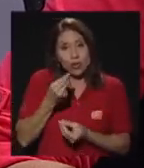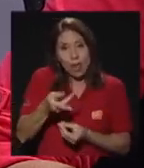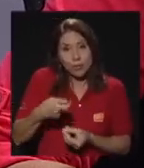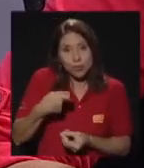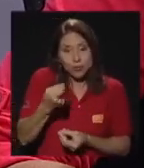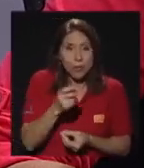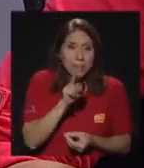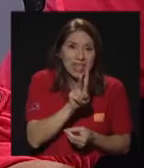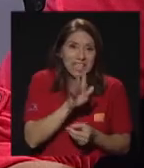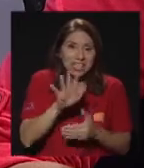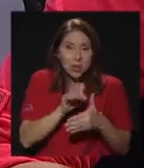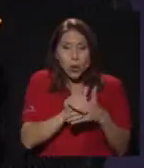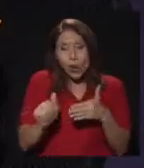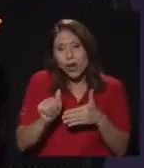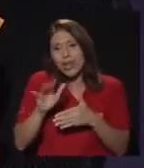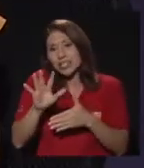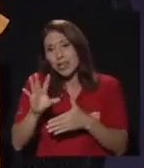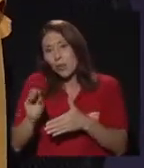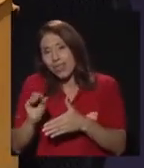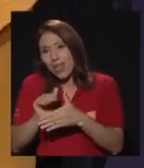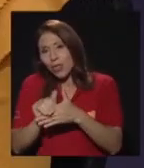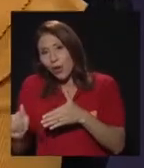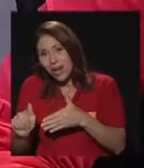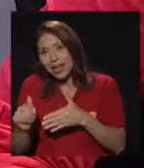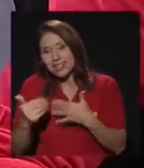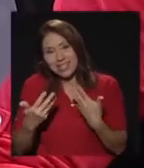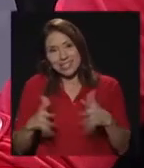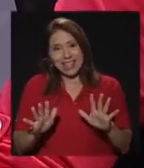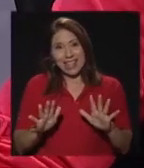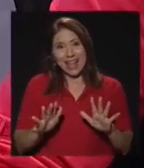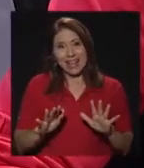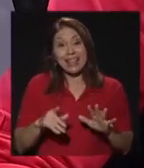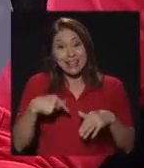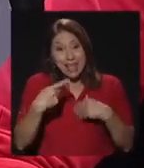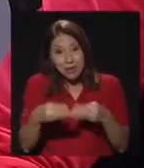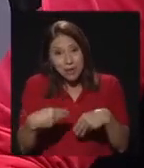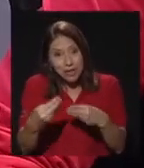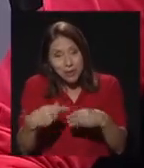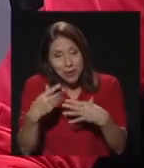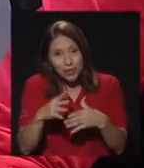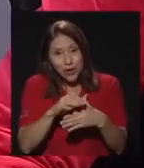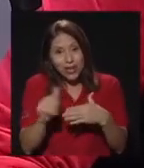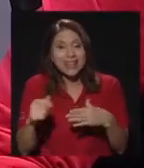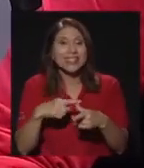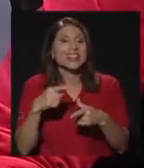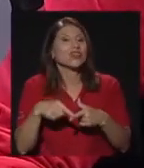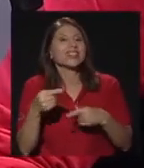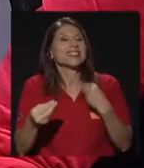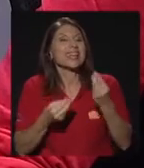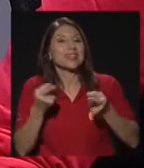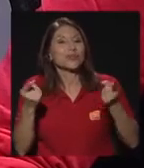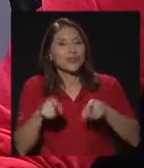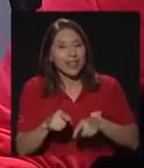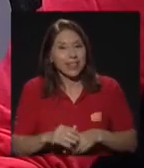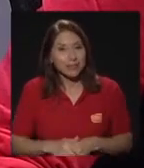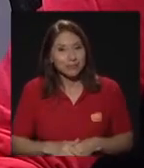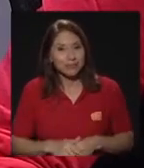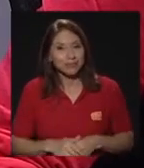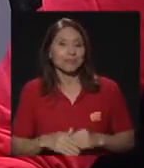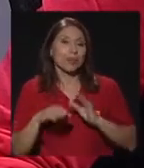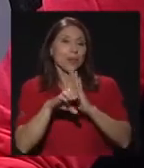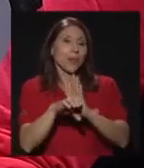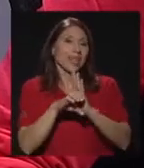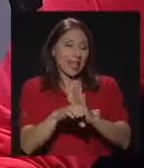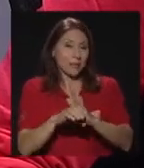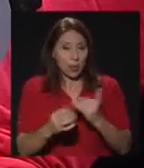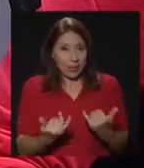$50, etcétera. Dejemos los dólares ahí caminando. Y entonces, ¿qué sucede? Que, por ejemplo,